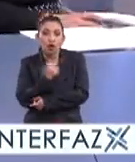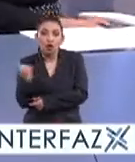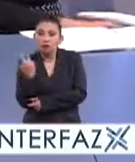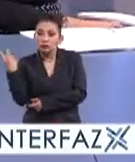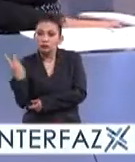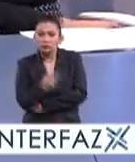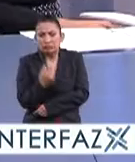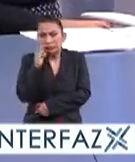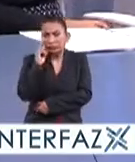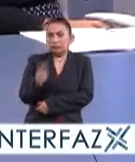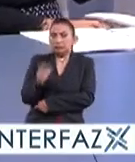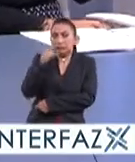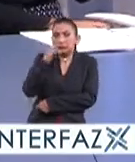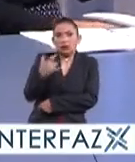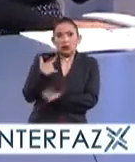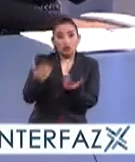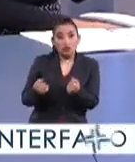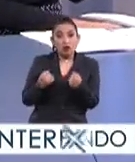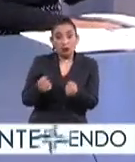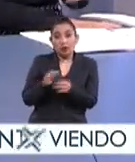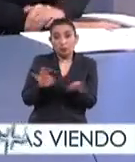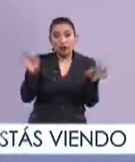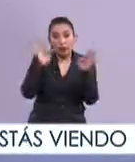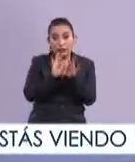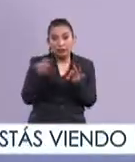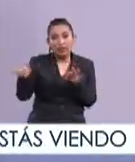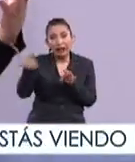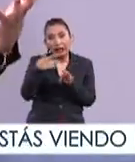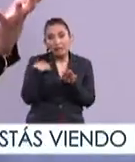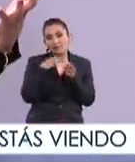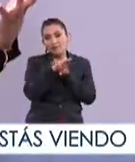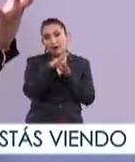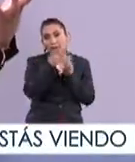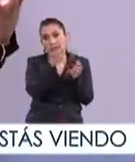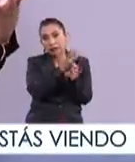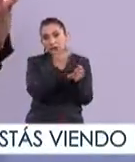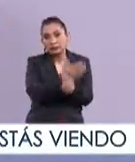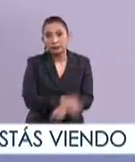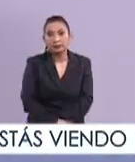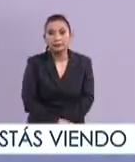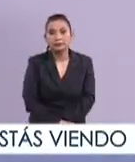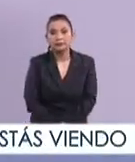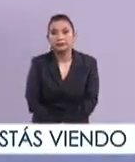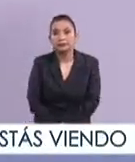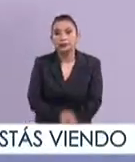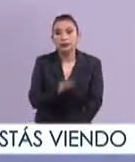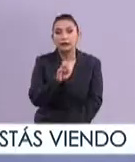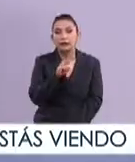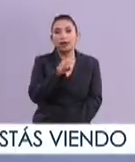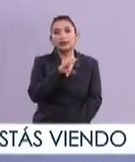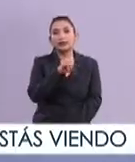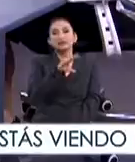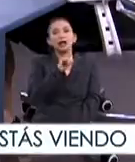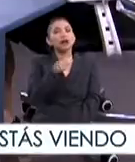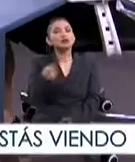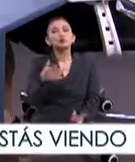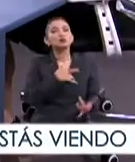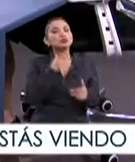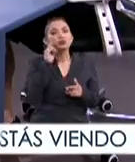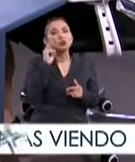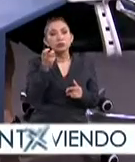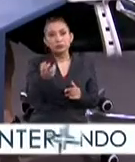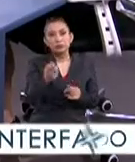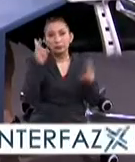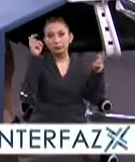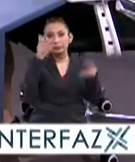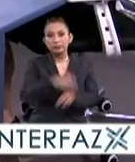acompañados, que también es un fenómeno muy intenso y muy importante en la migración hacia los Estados Unidos? Francesca, no sé qué han percibido en este